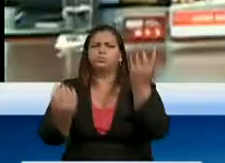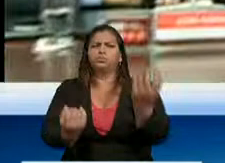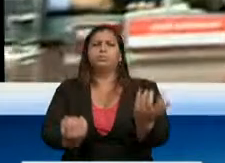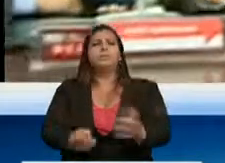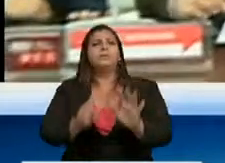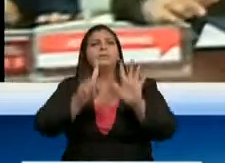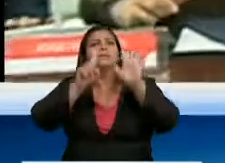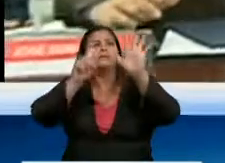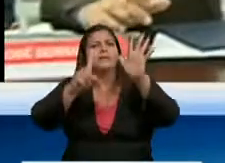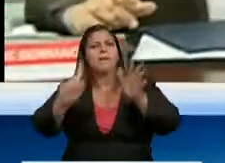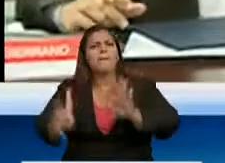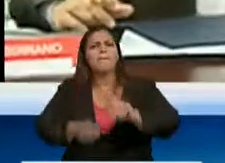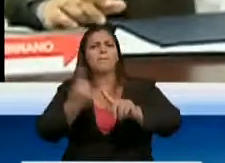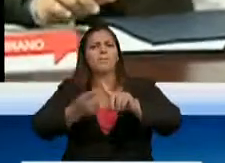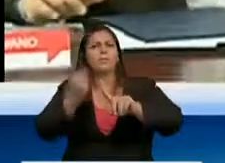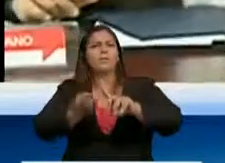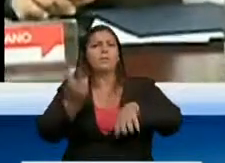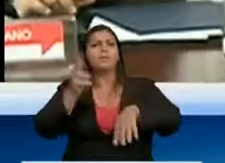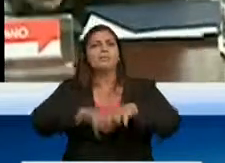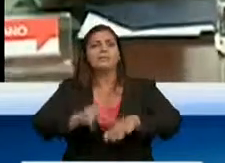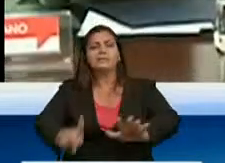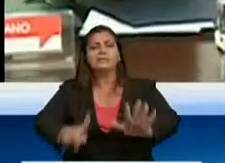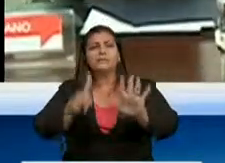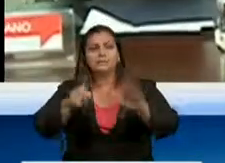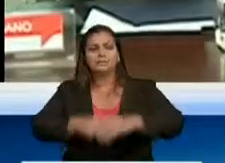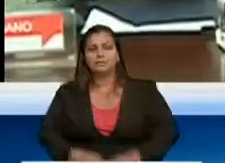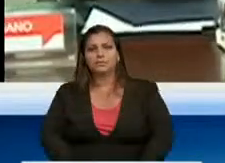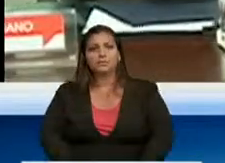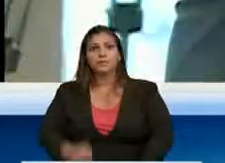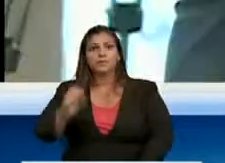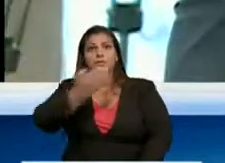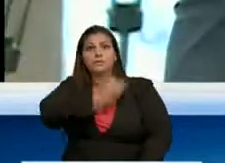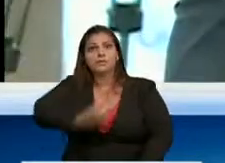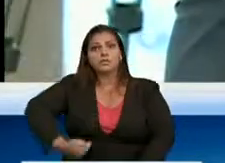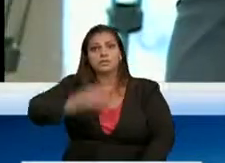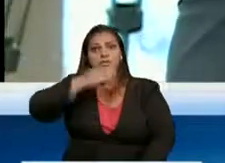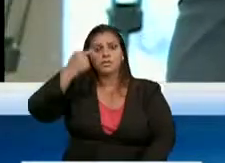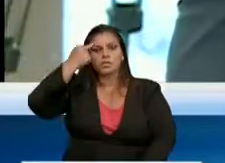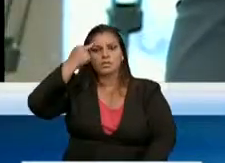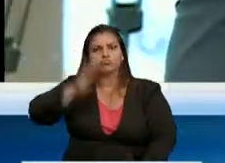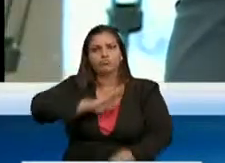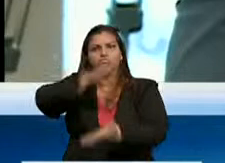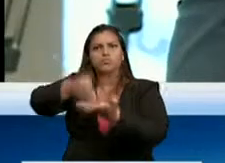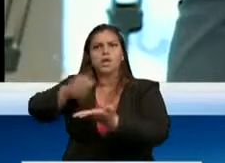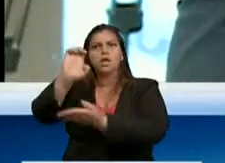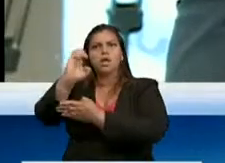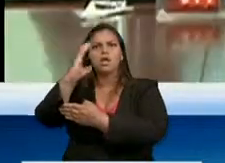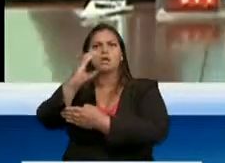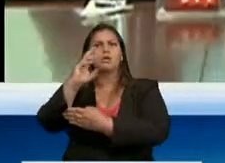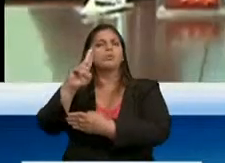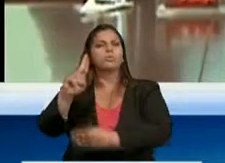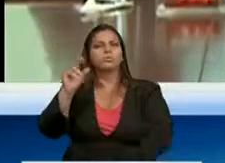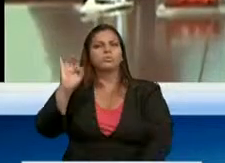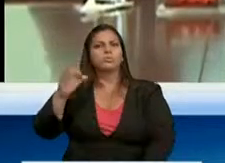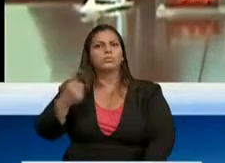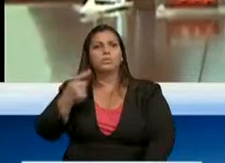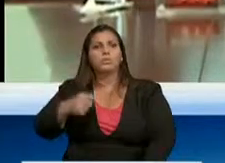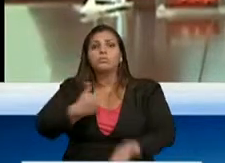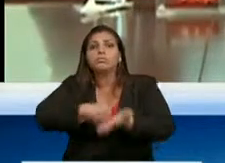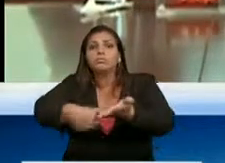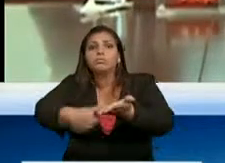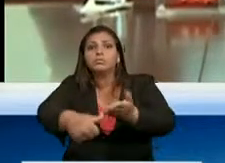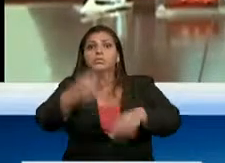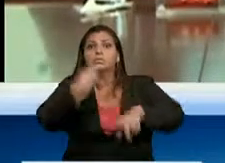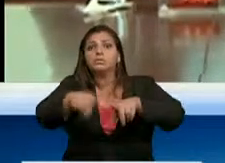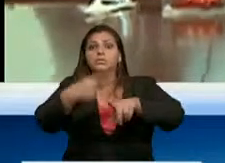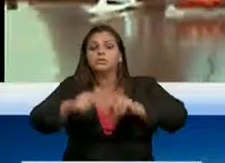situación, el presidente de la República, Rafael Correa, llegó hasta el ECU 911, donde se reunieron varios ministros de Estado y otras instituciones